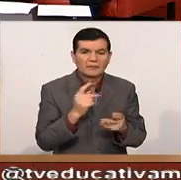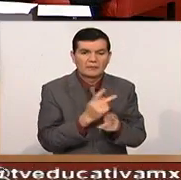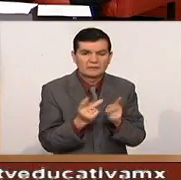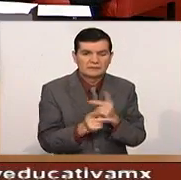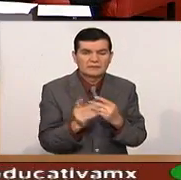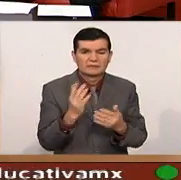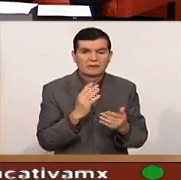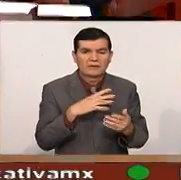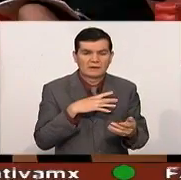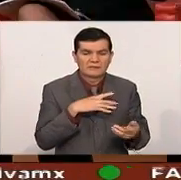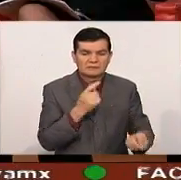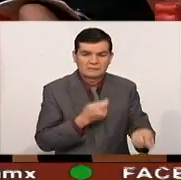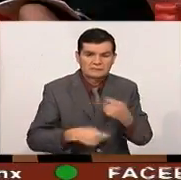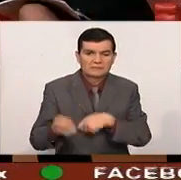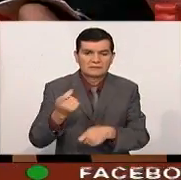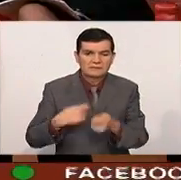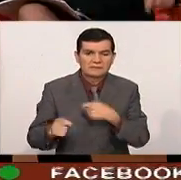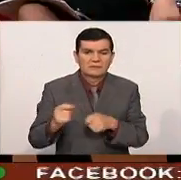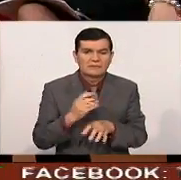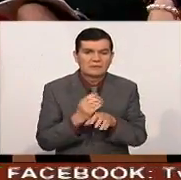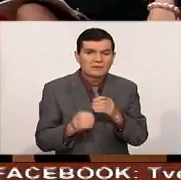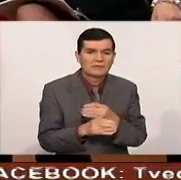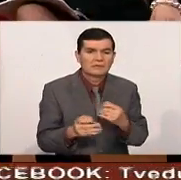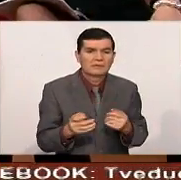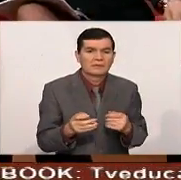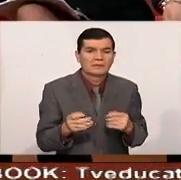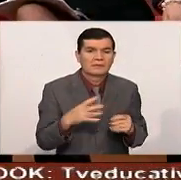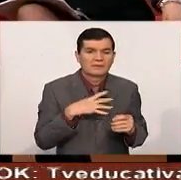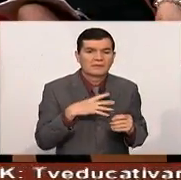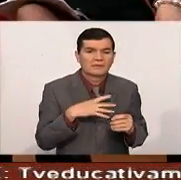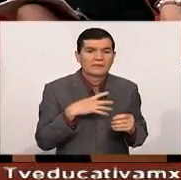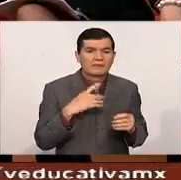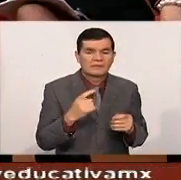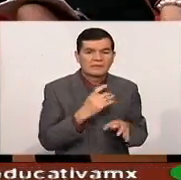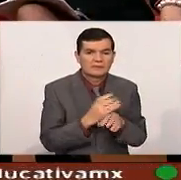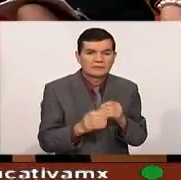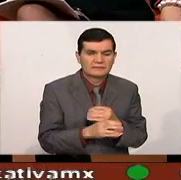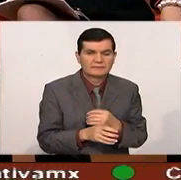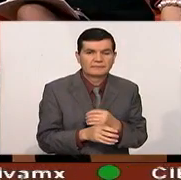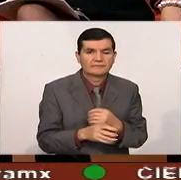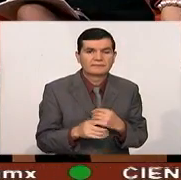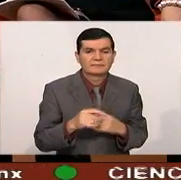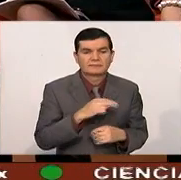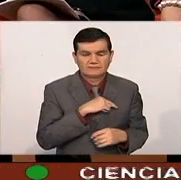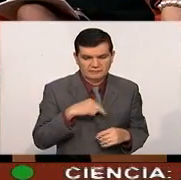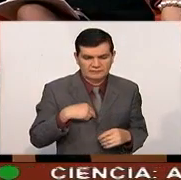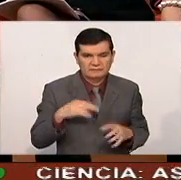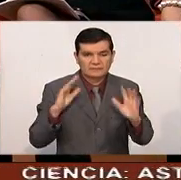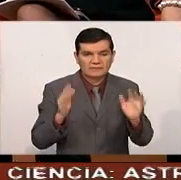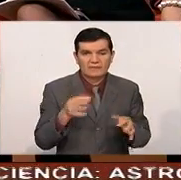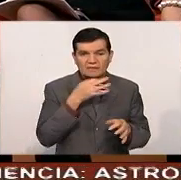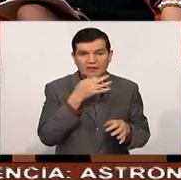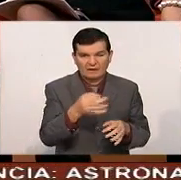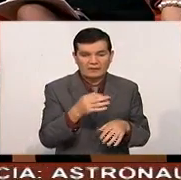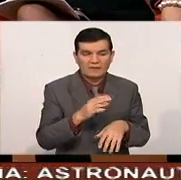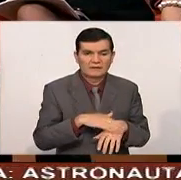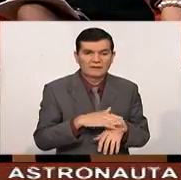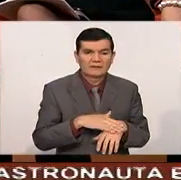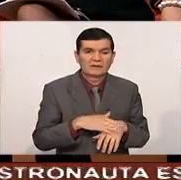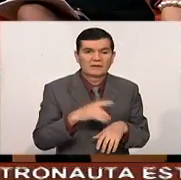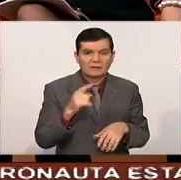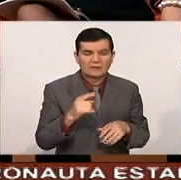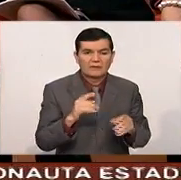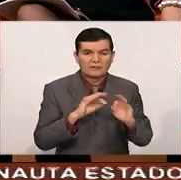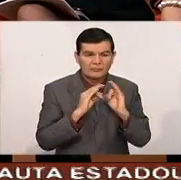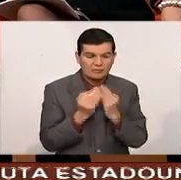¿Tienen intercambios? No sé, ¿qué tipo de programas realizan al respecto? Bueno, nosotros, como mencionamos en instantes, somos un modelo basado